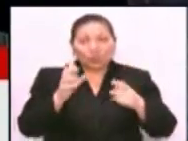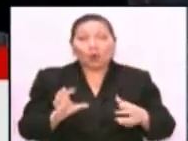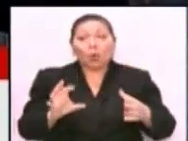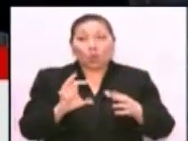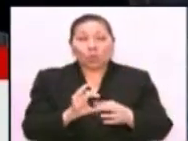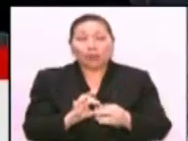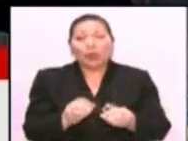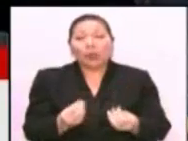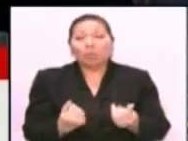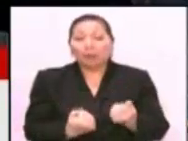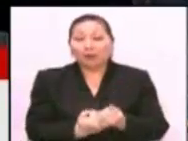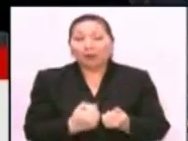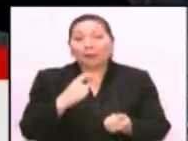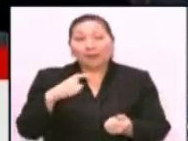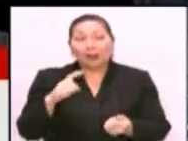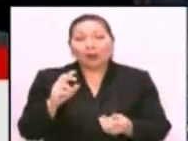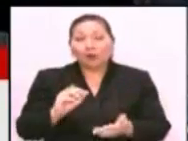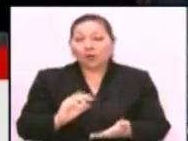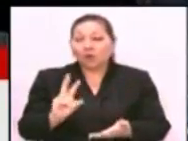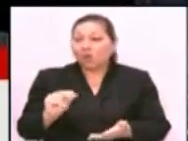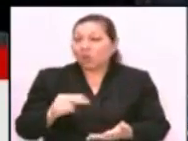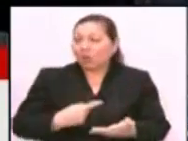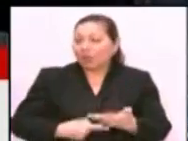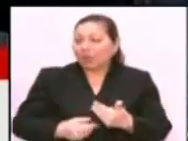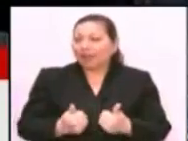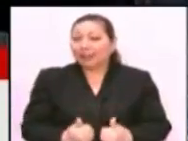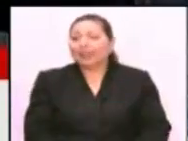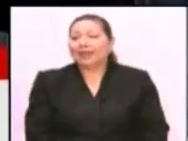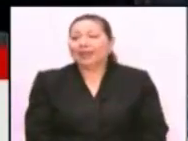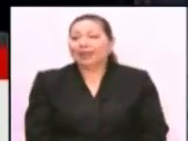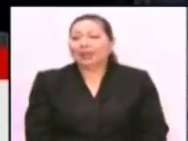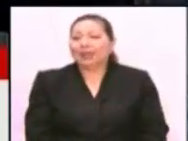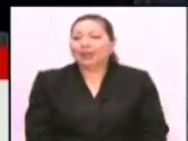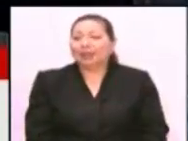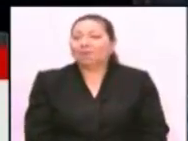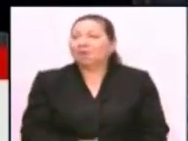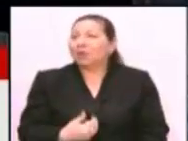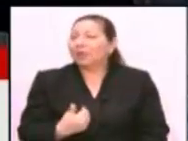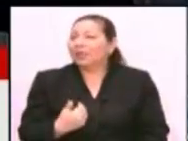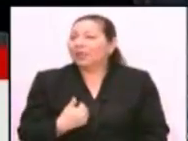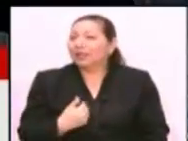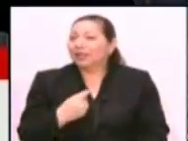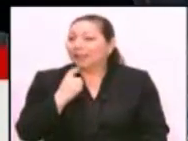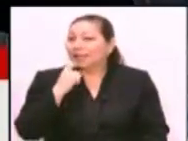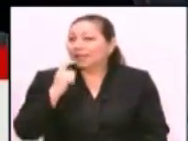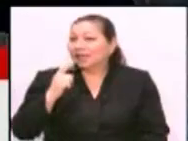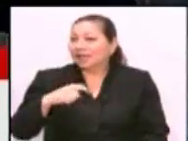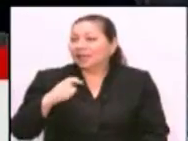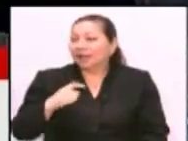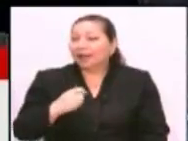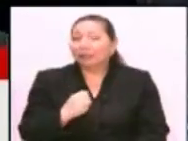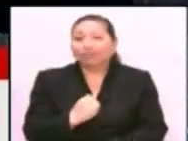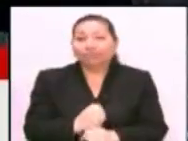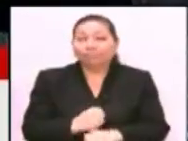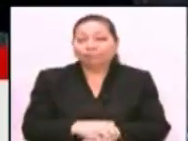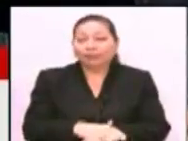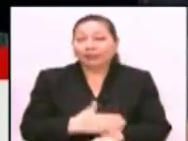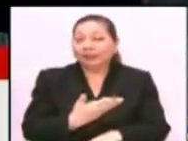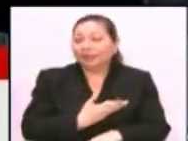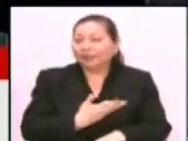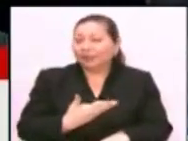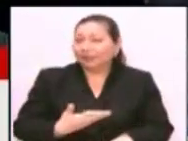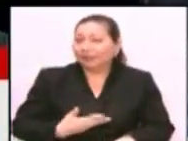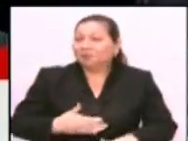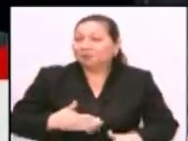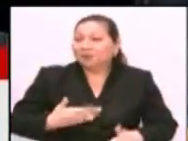otro tipo de apoyo necesitan para no volver. Y este tipo de intervenciones no tendría que ser necesariamente ejecutado por el gobierno,